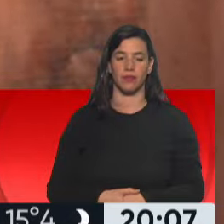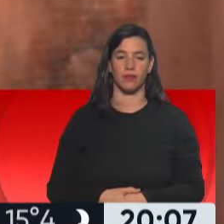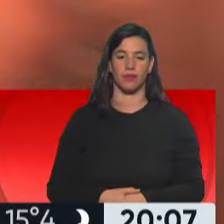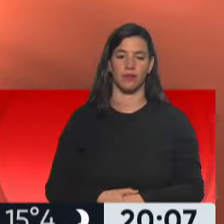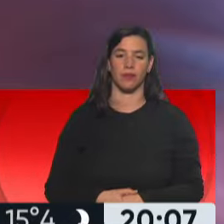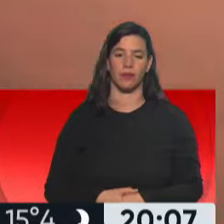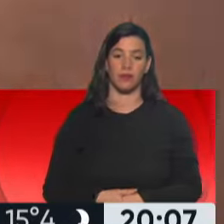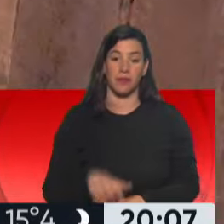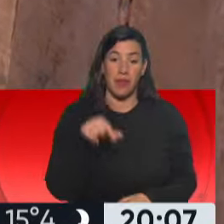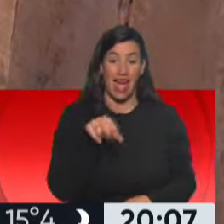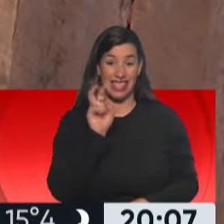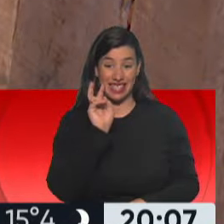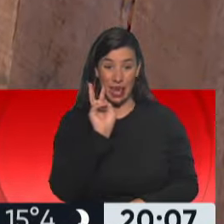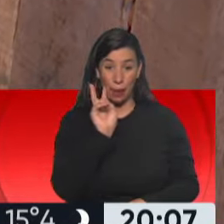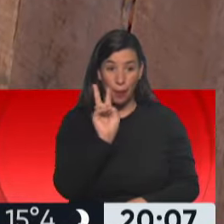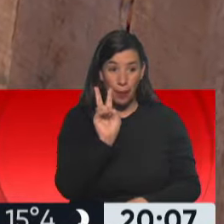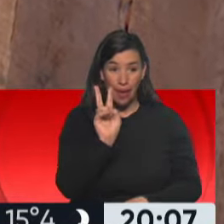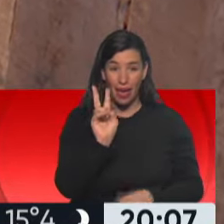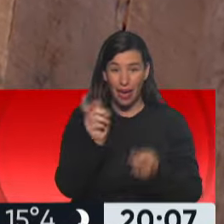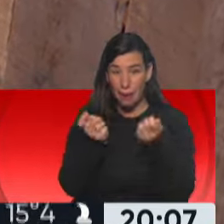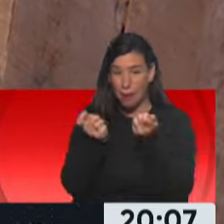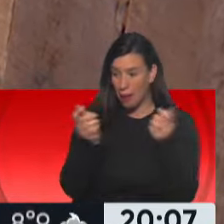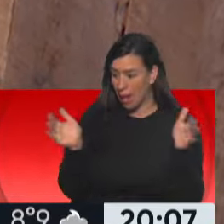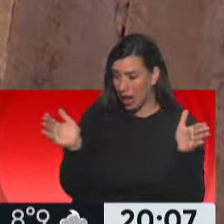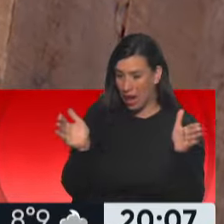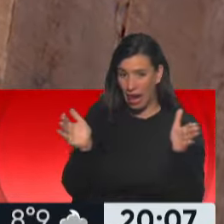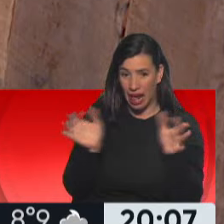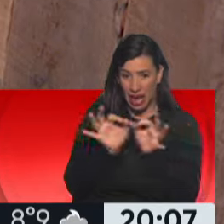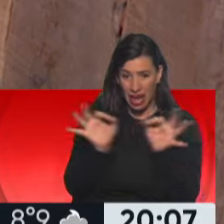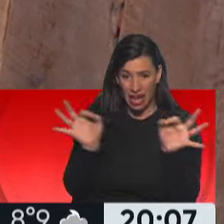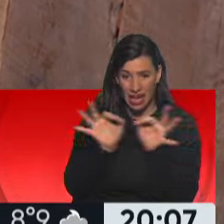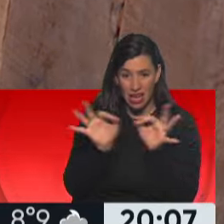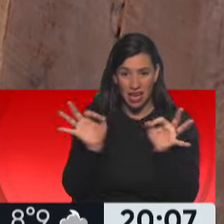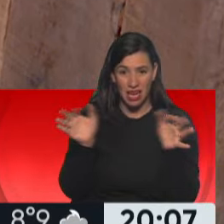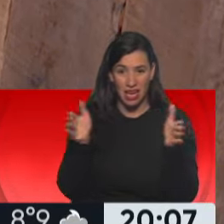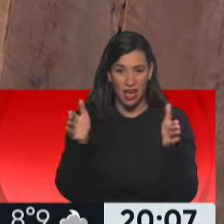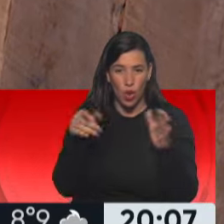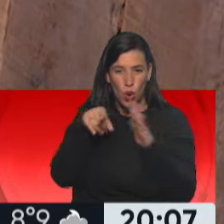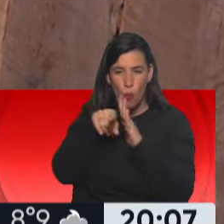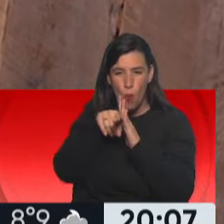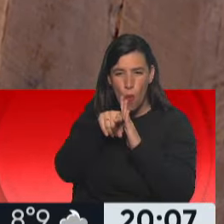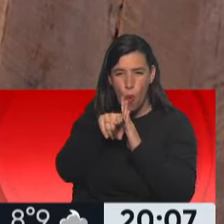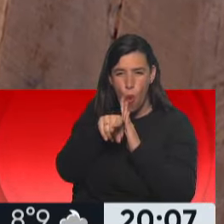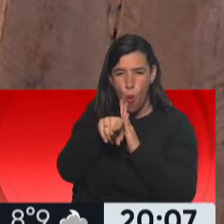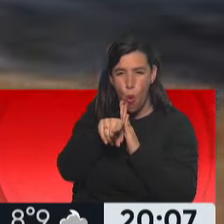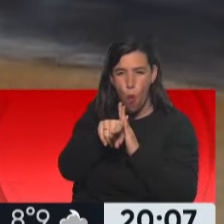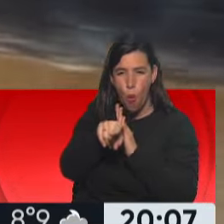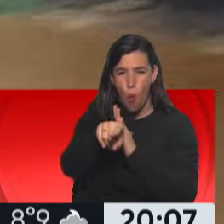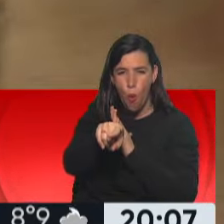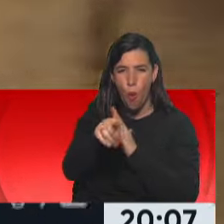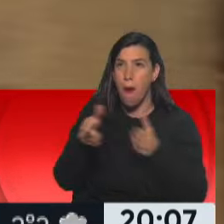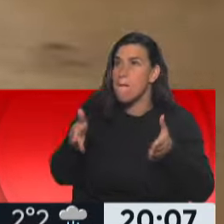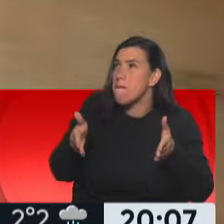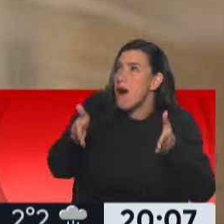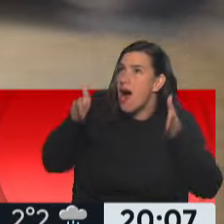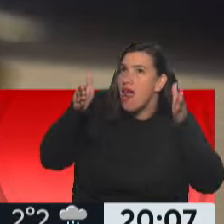Acá se ve la dimensión del túnel, el trabajo que realizaron, la profundidad del laburo, las paredes, los